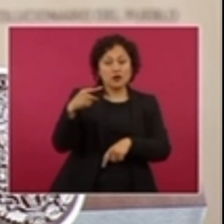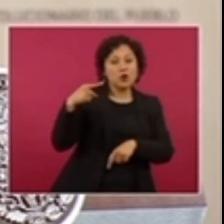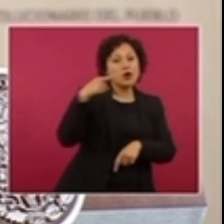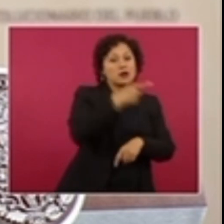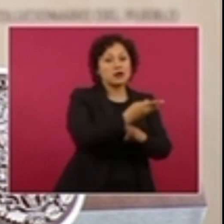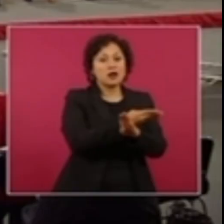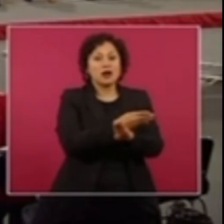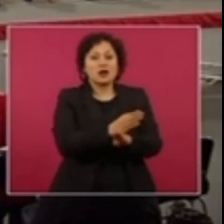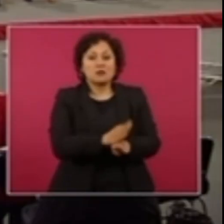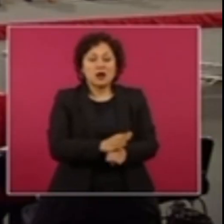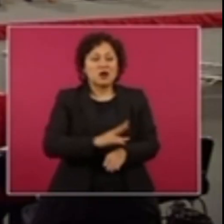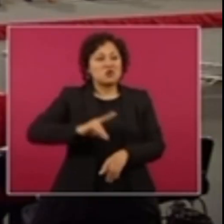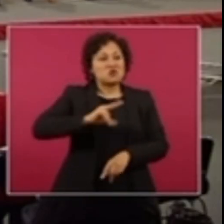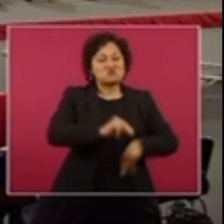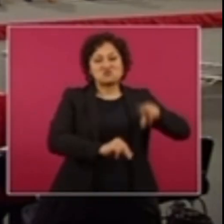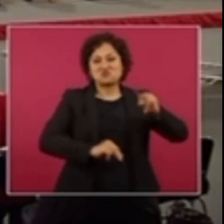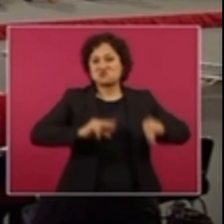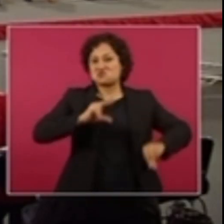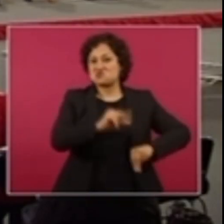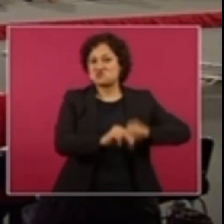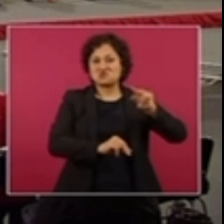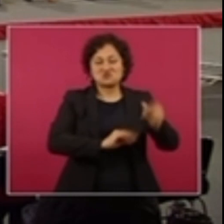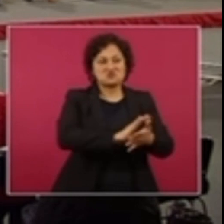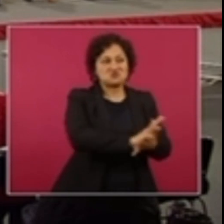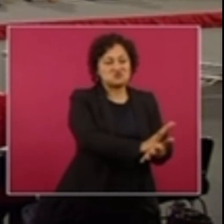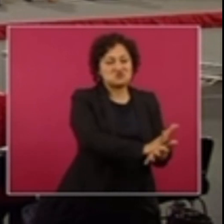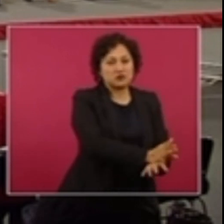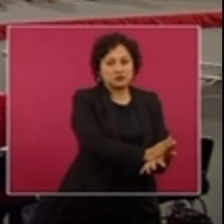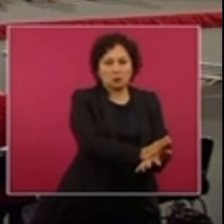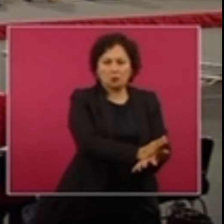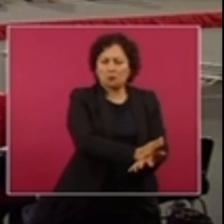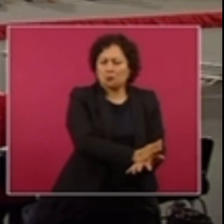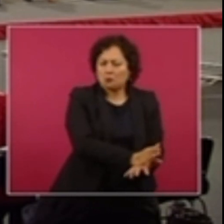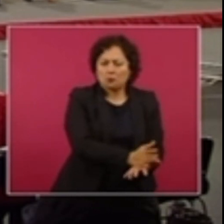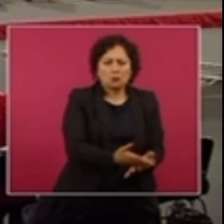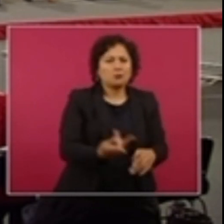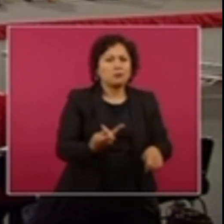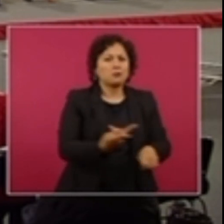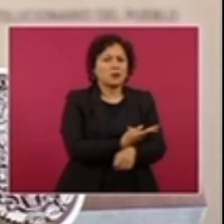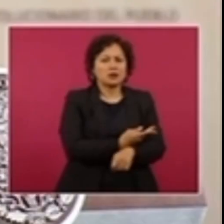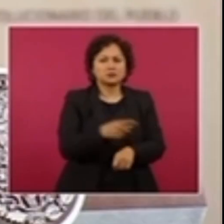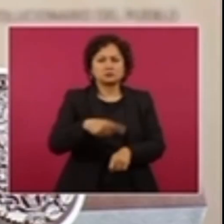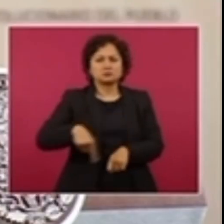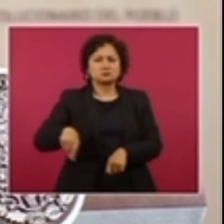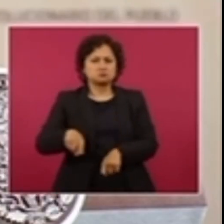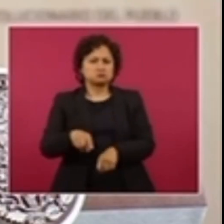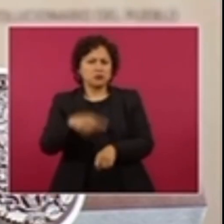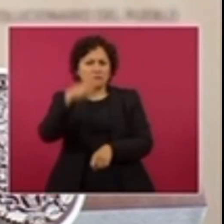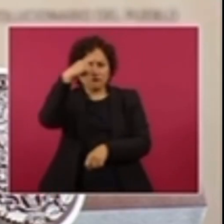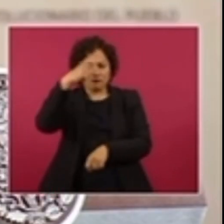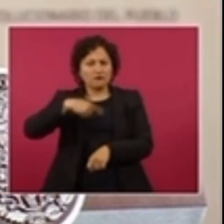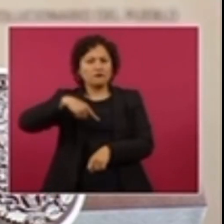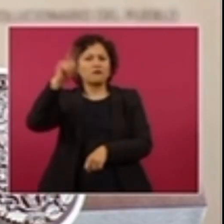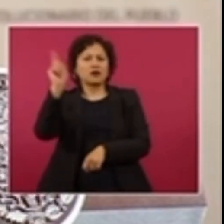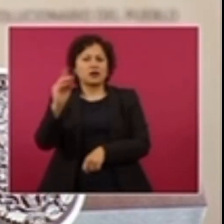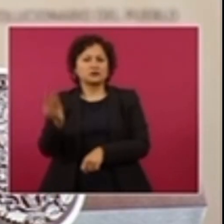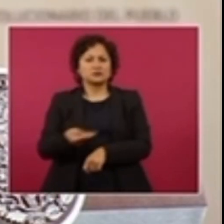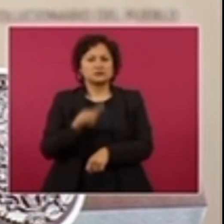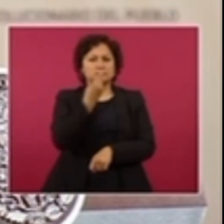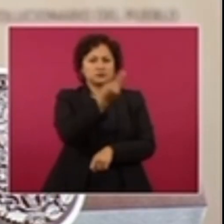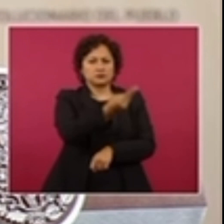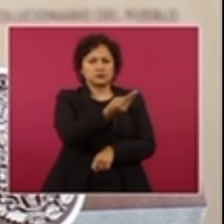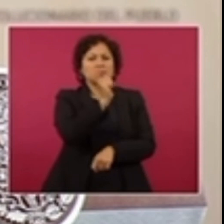tienen los documentos suficientes y aquí con sólo un documento que puede ser la matrícula consular